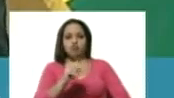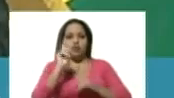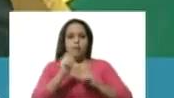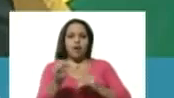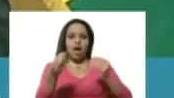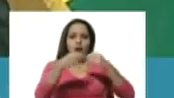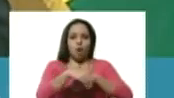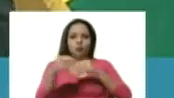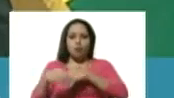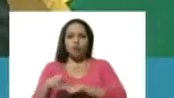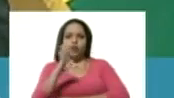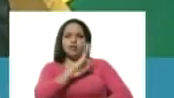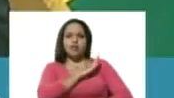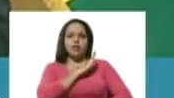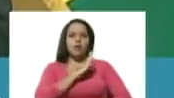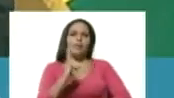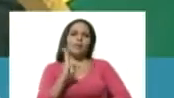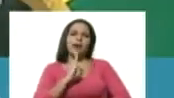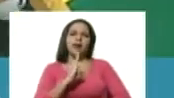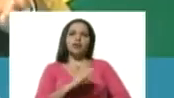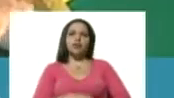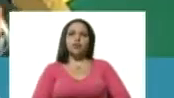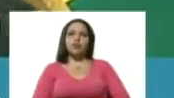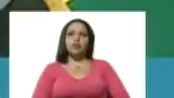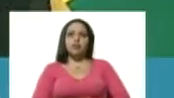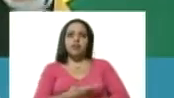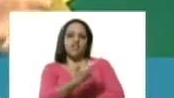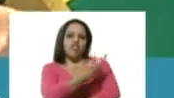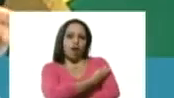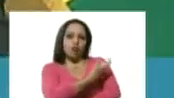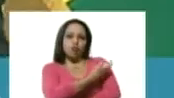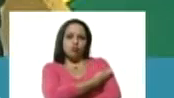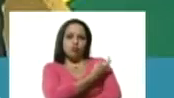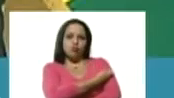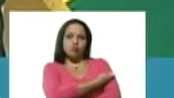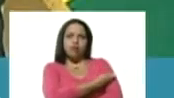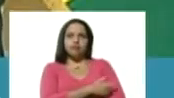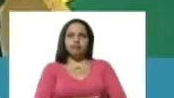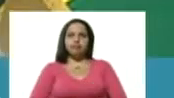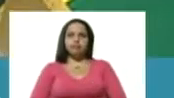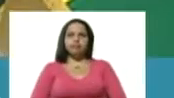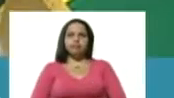de tener también un banco de vacunas. Una vez que